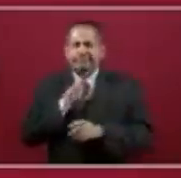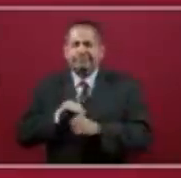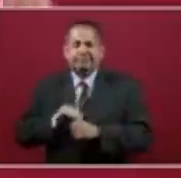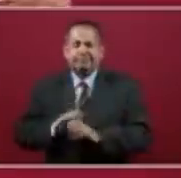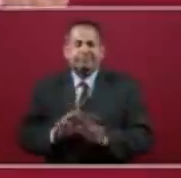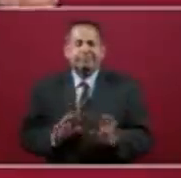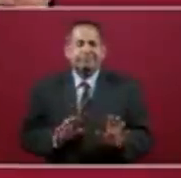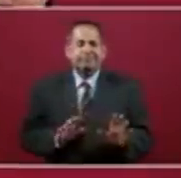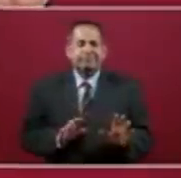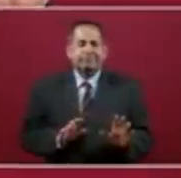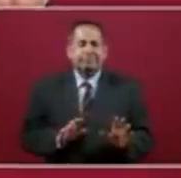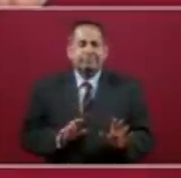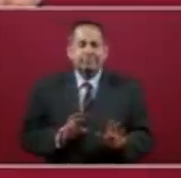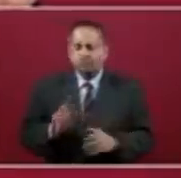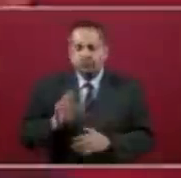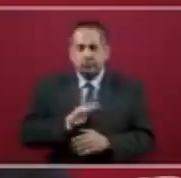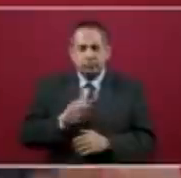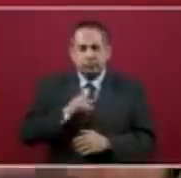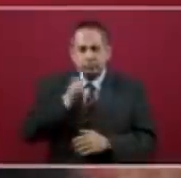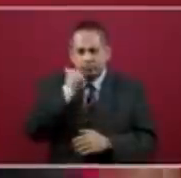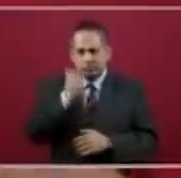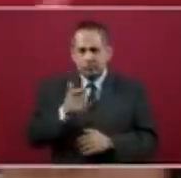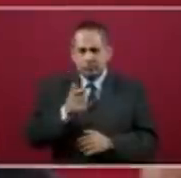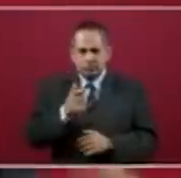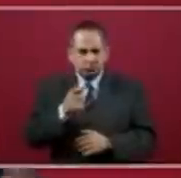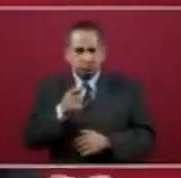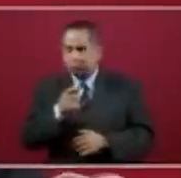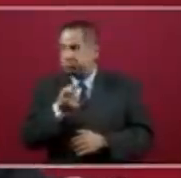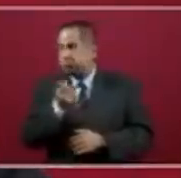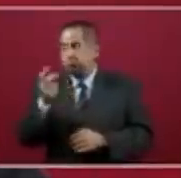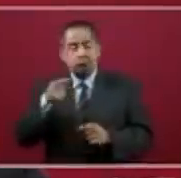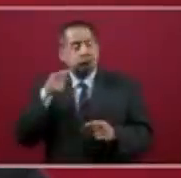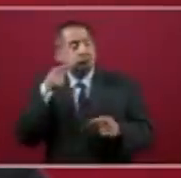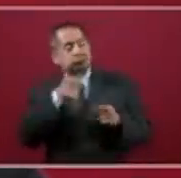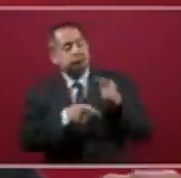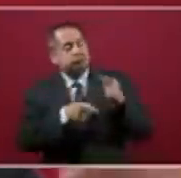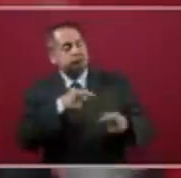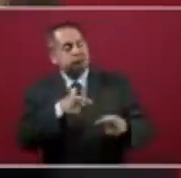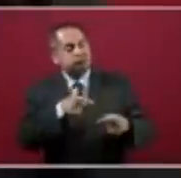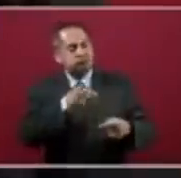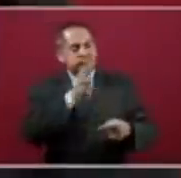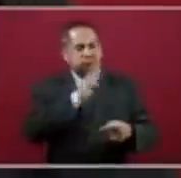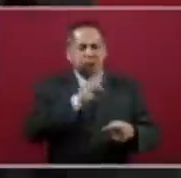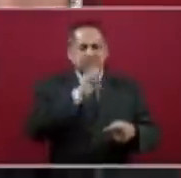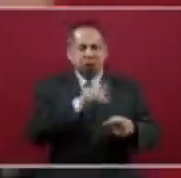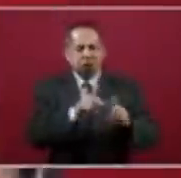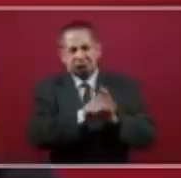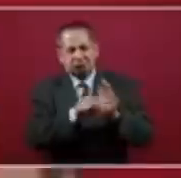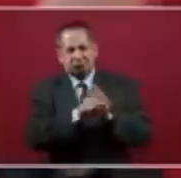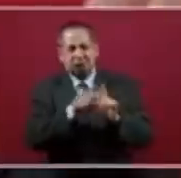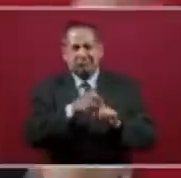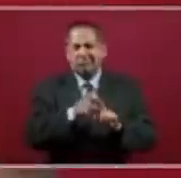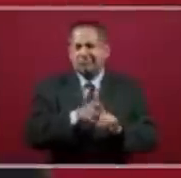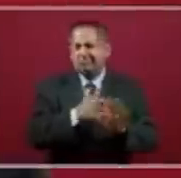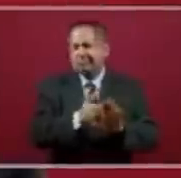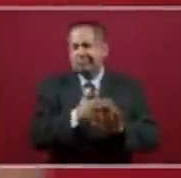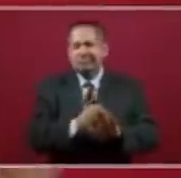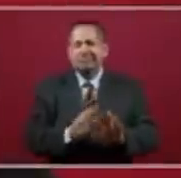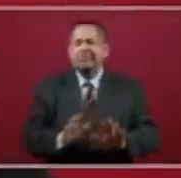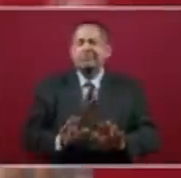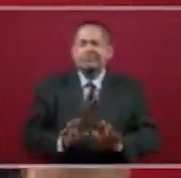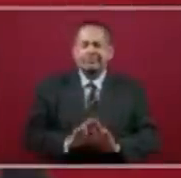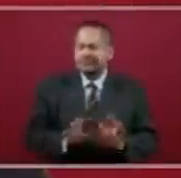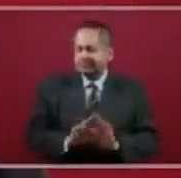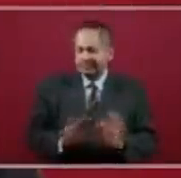quiero que se les juzgue por eso, porque es una manera de